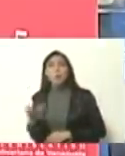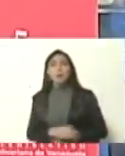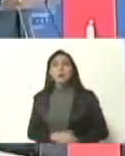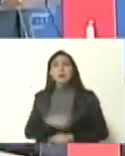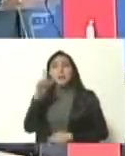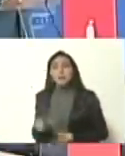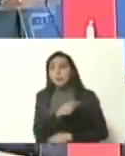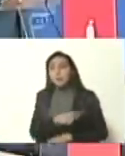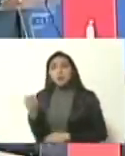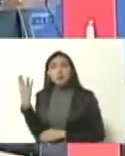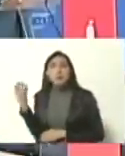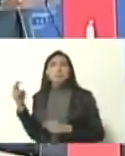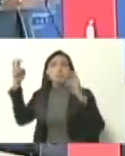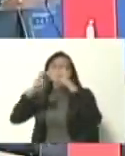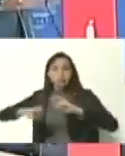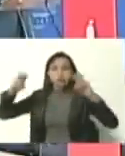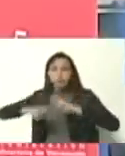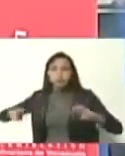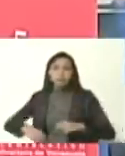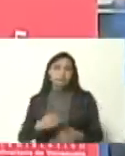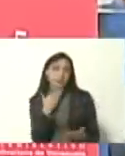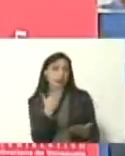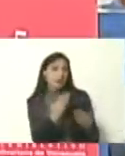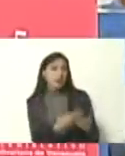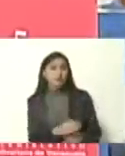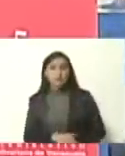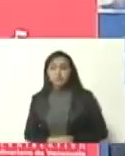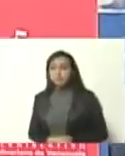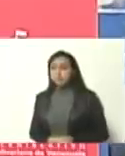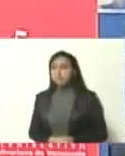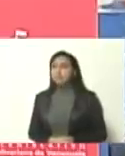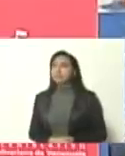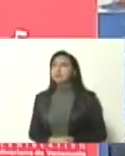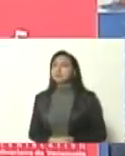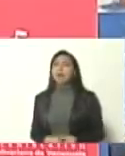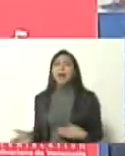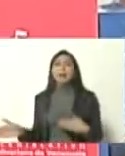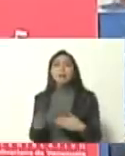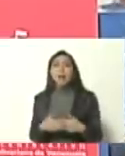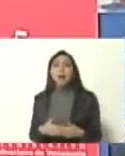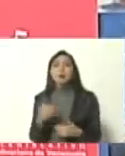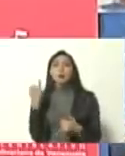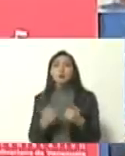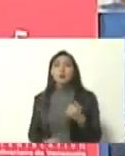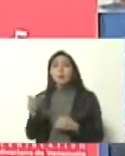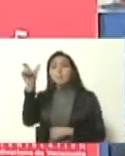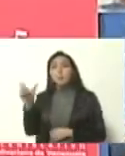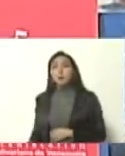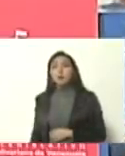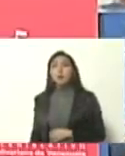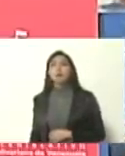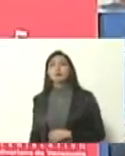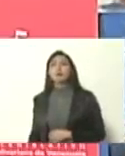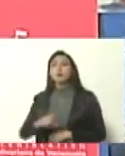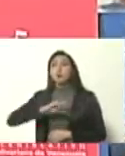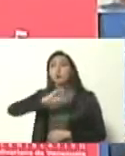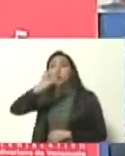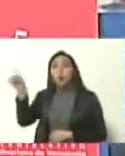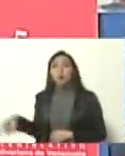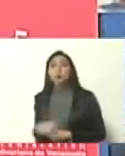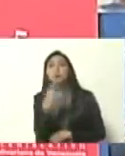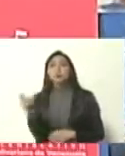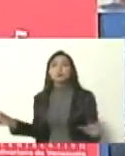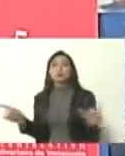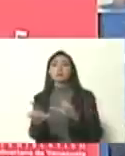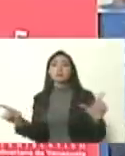la intención de hacer esa investigación. Gracias, Marco. Para cerrar, José Solano, de Globovisión. Buenas tardes, presidente.